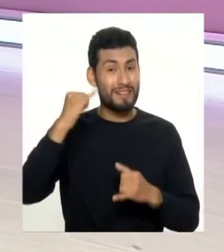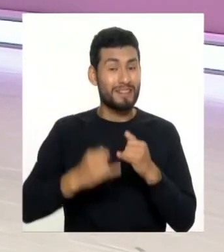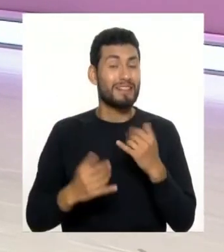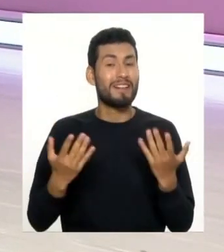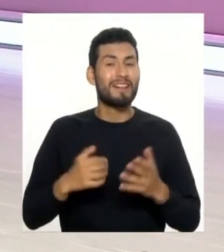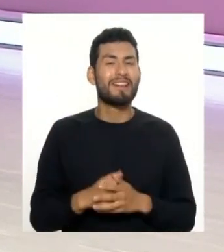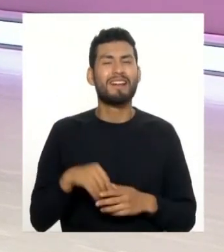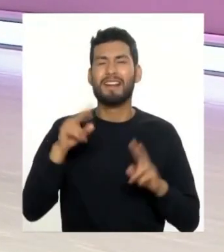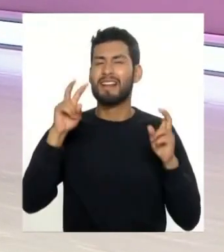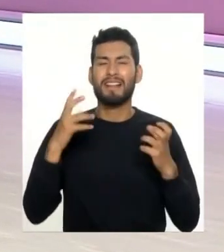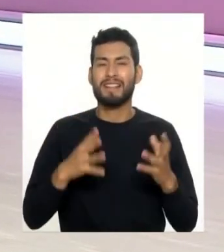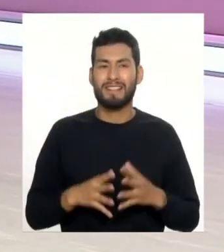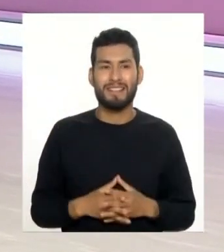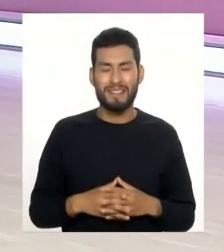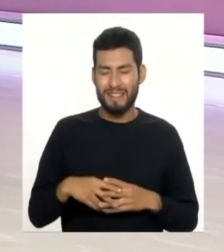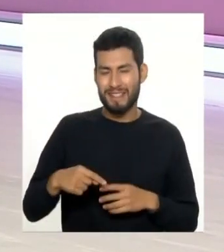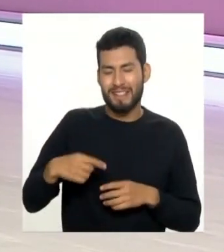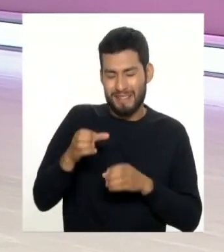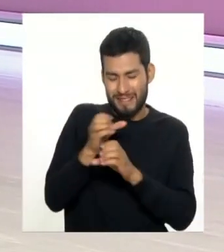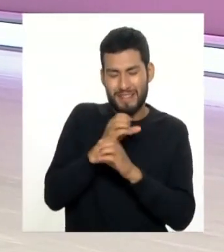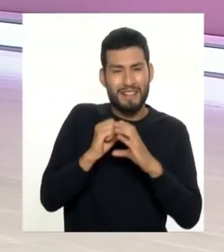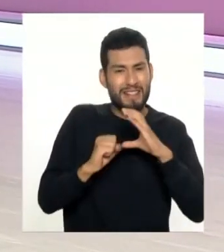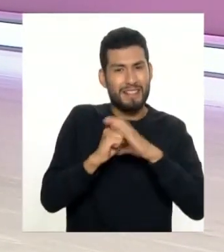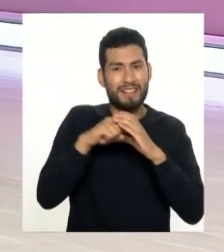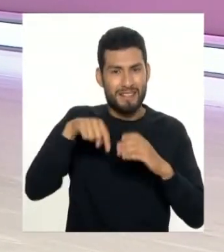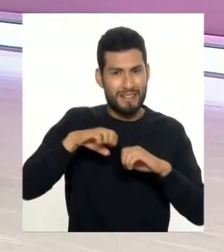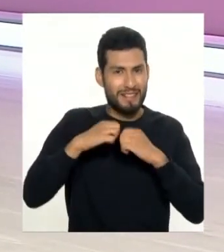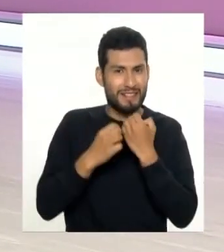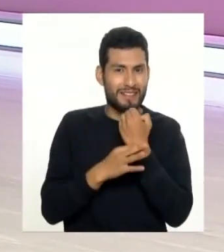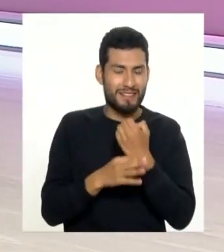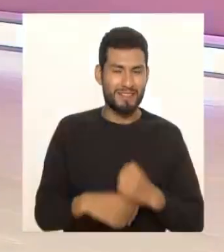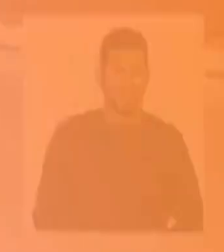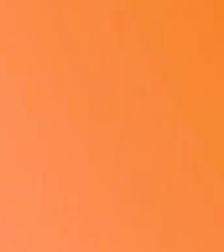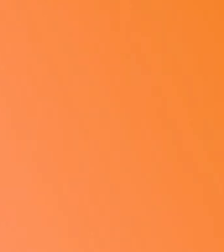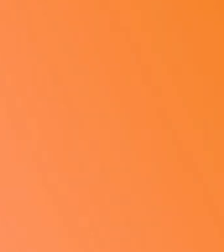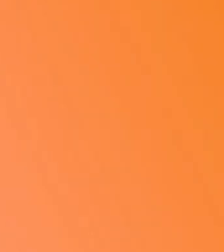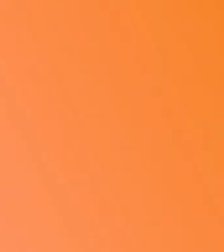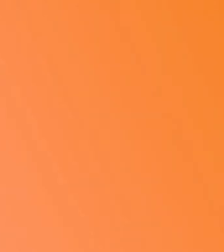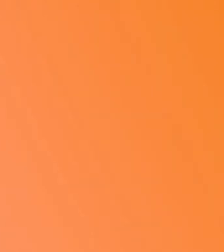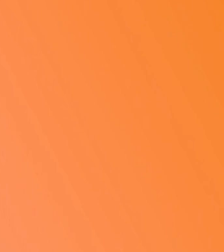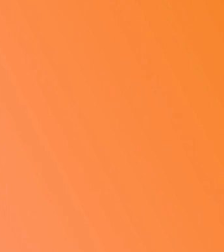final hablando de la hernia discal aquí en Cuerpo Médico.